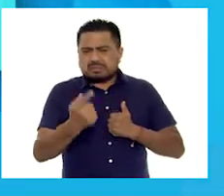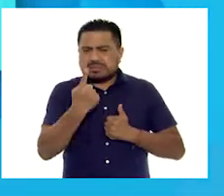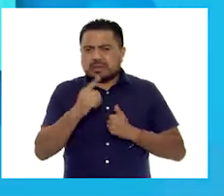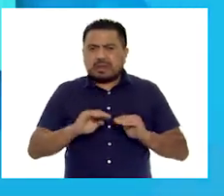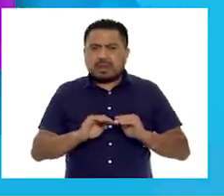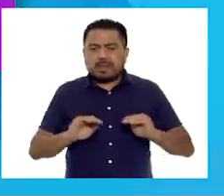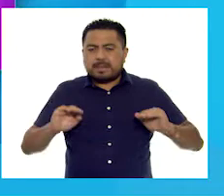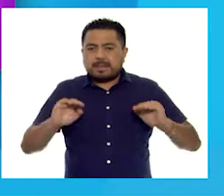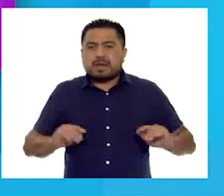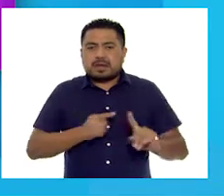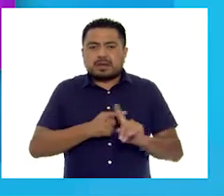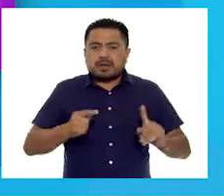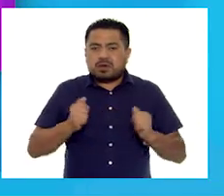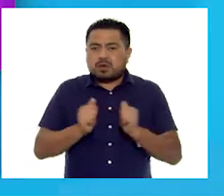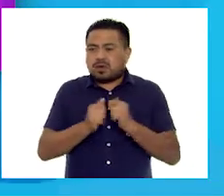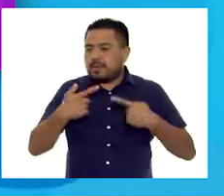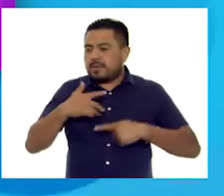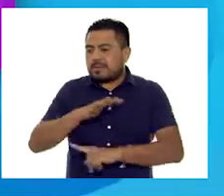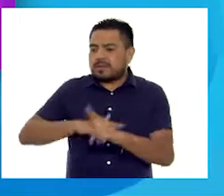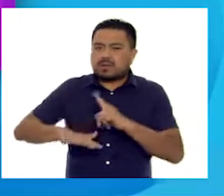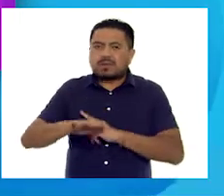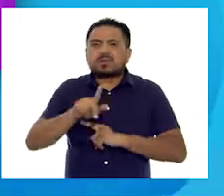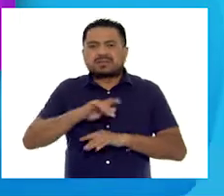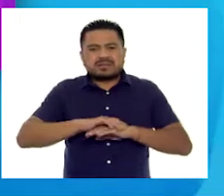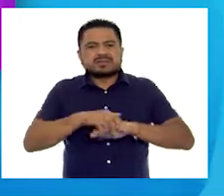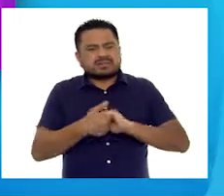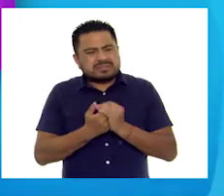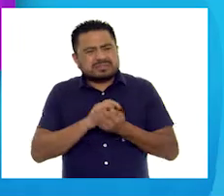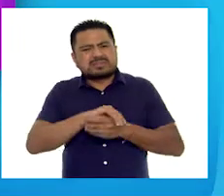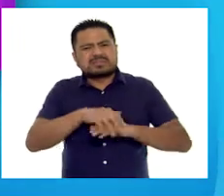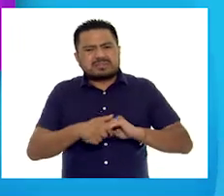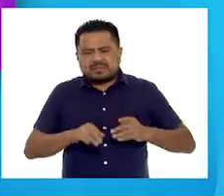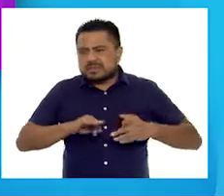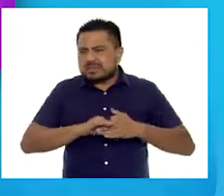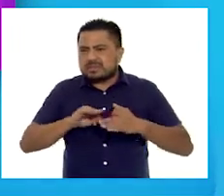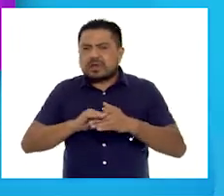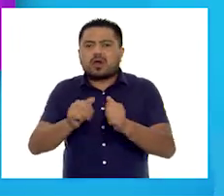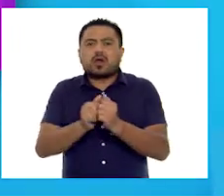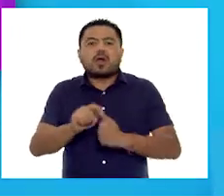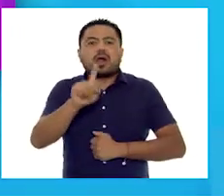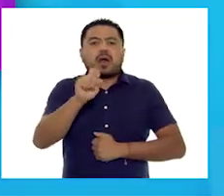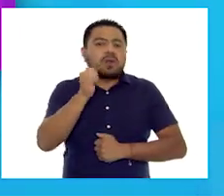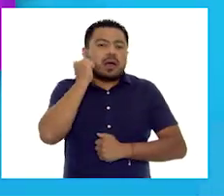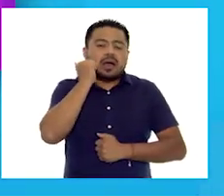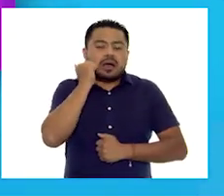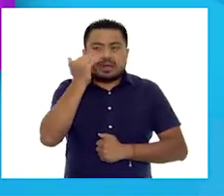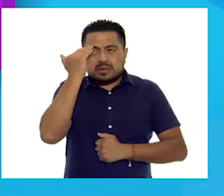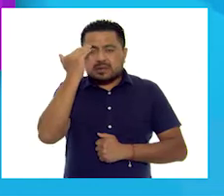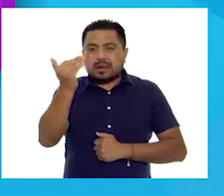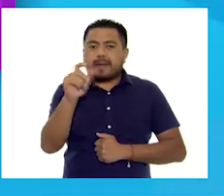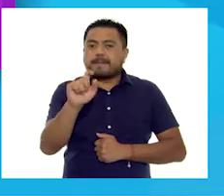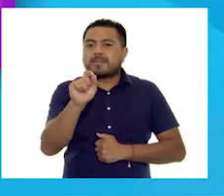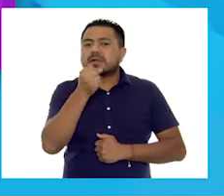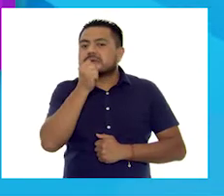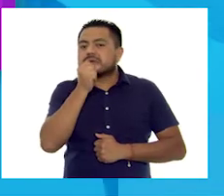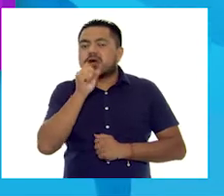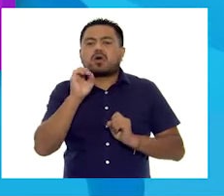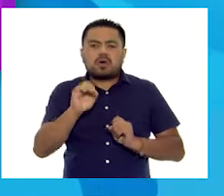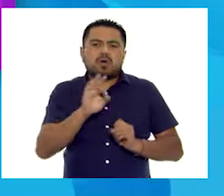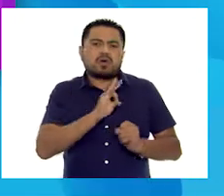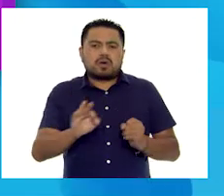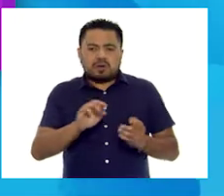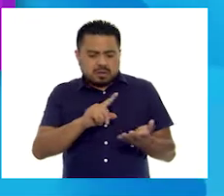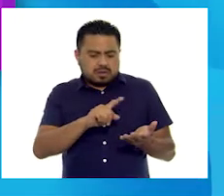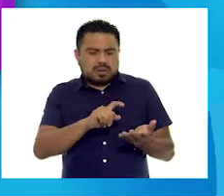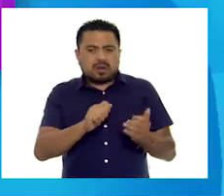y medio entre tú y los demás. Lávate las manos muy seguido con agua y jabón por lo menos durante 20 segundos o aplica